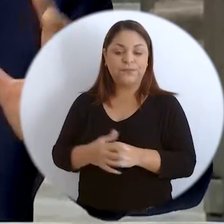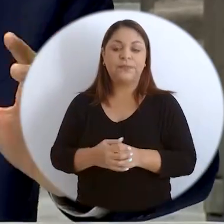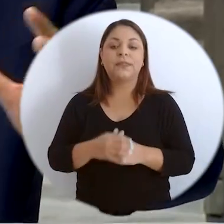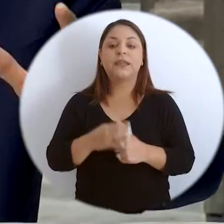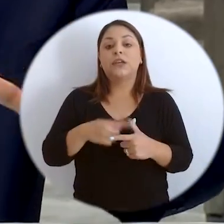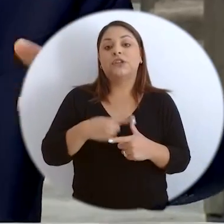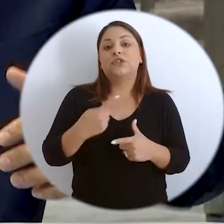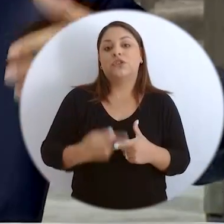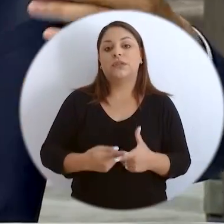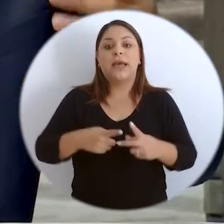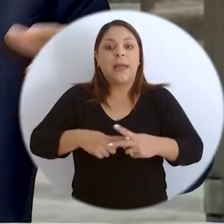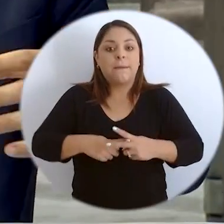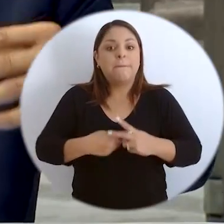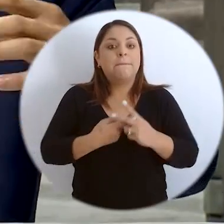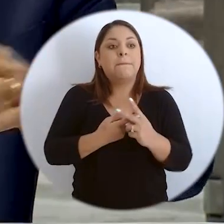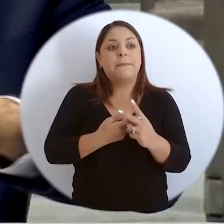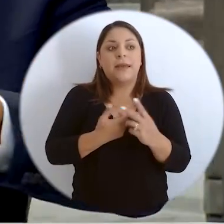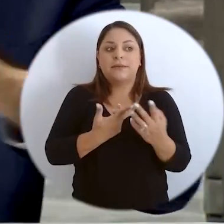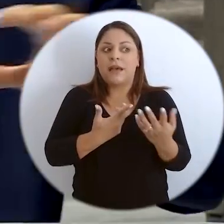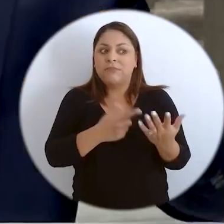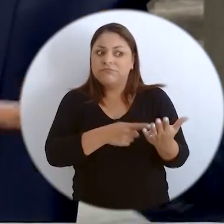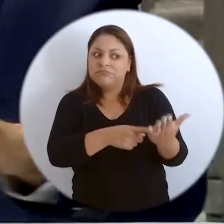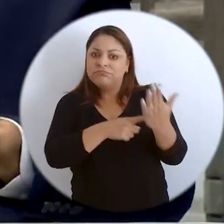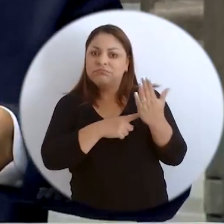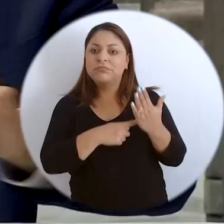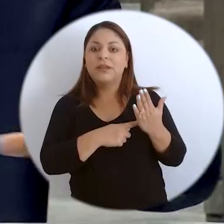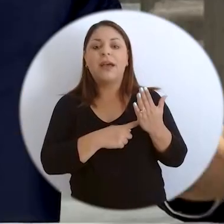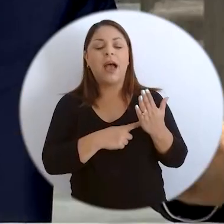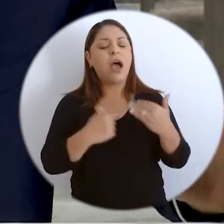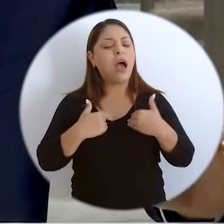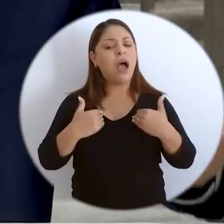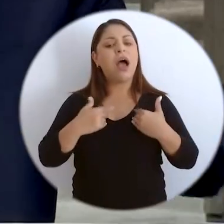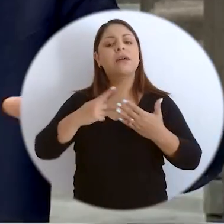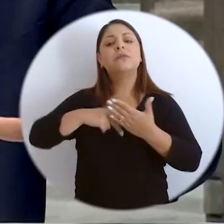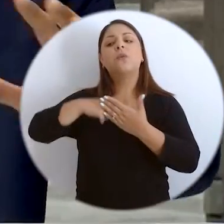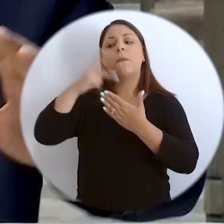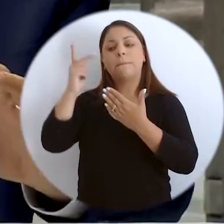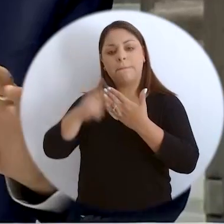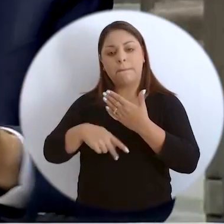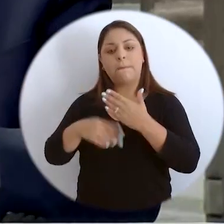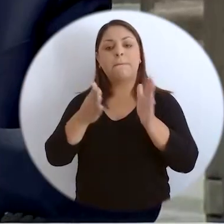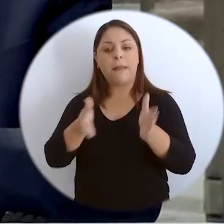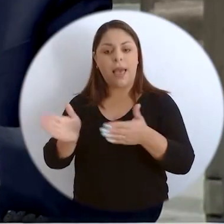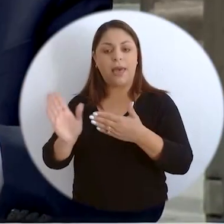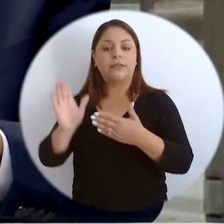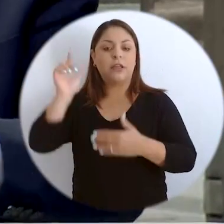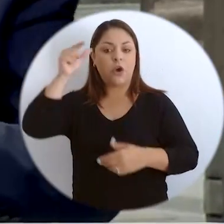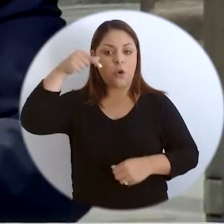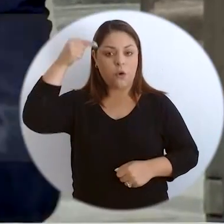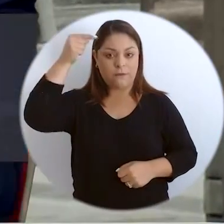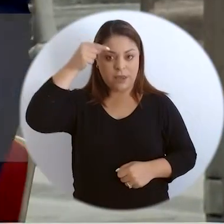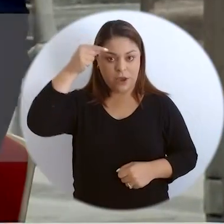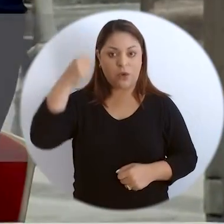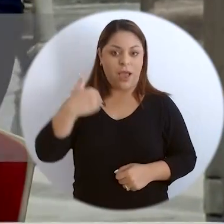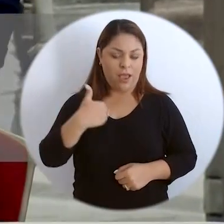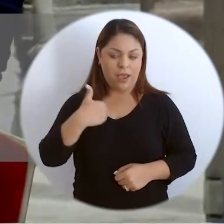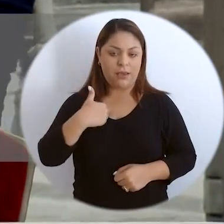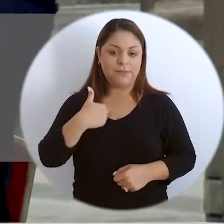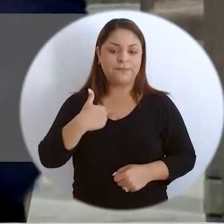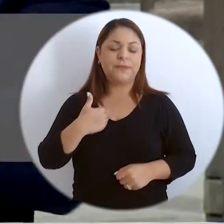puedan llevar adelante las diversas, múltiples y diferentes acciones. Sin